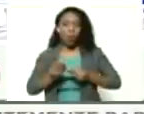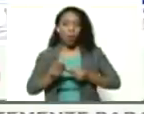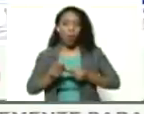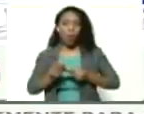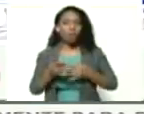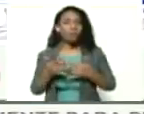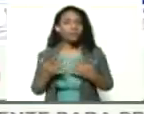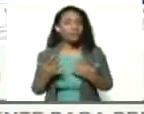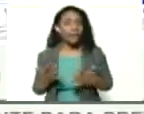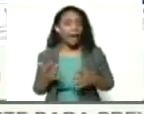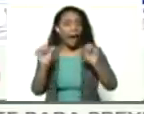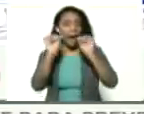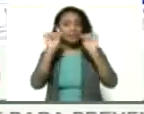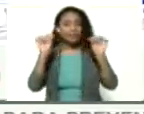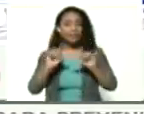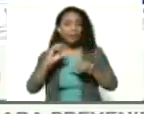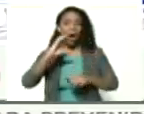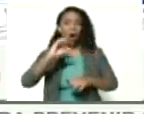del sistema COVAX,